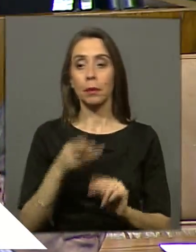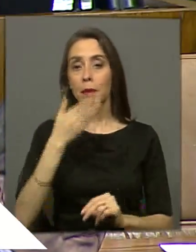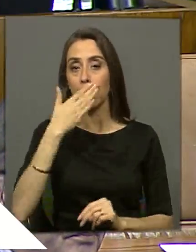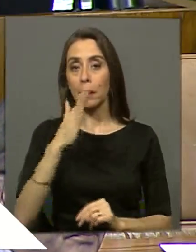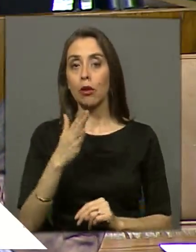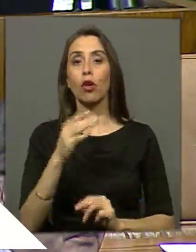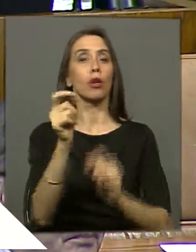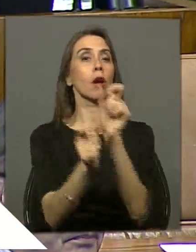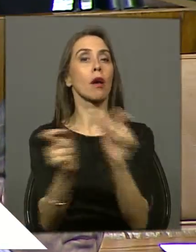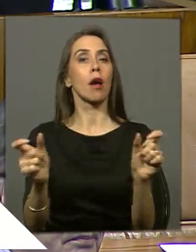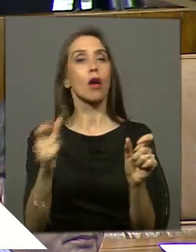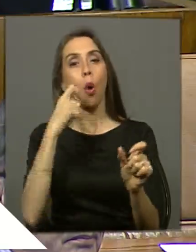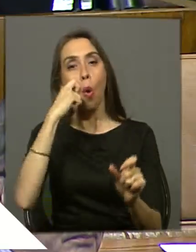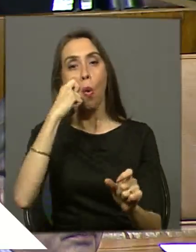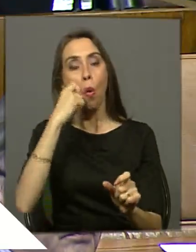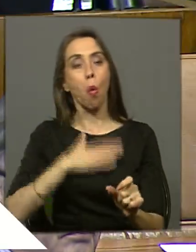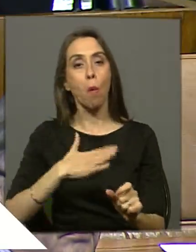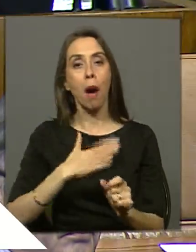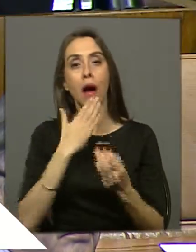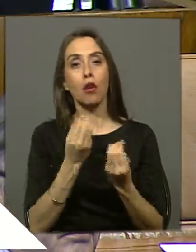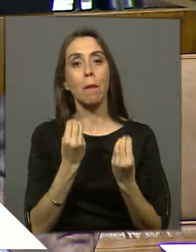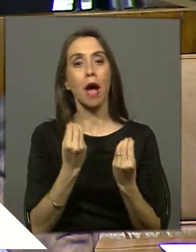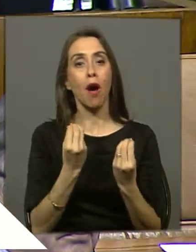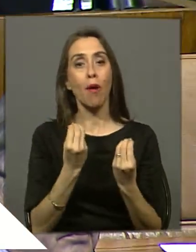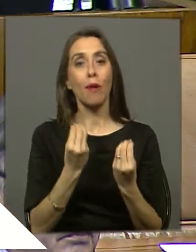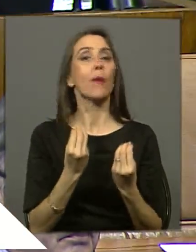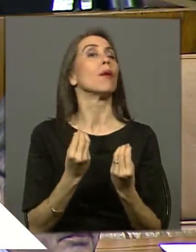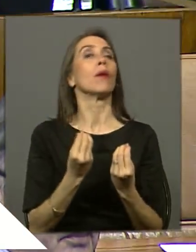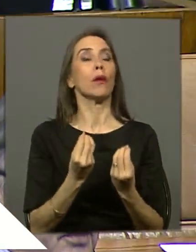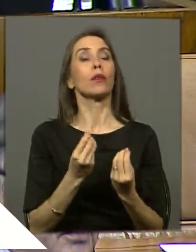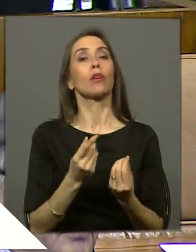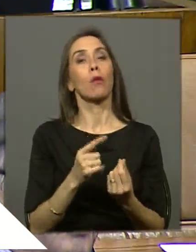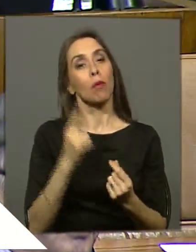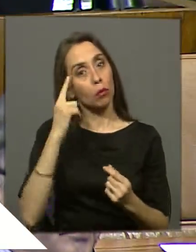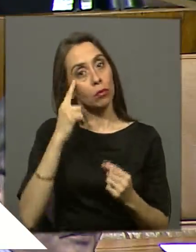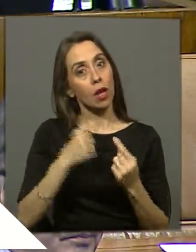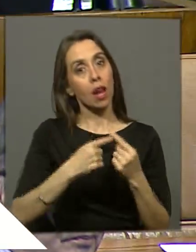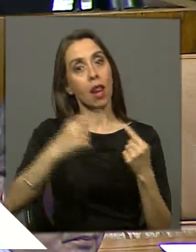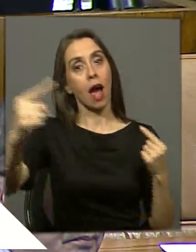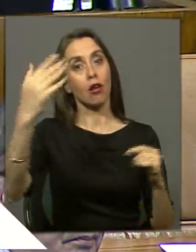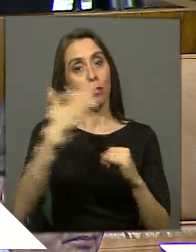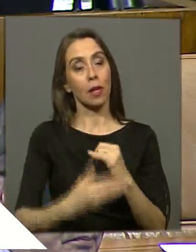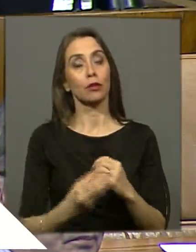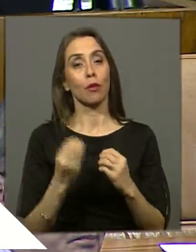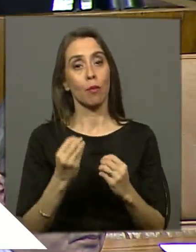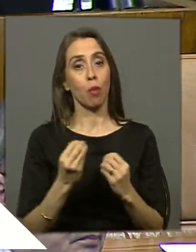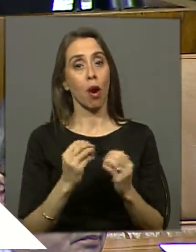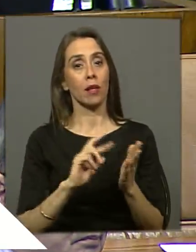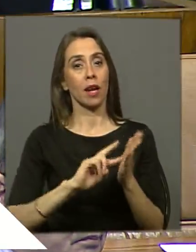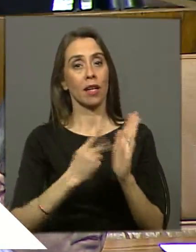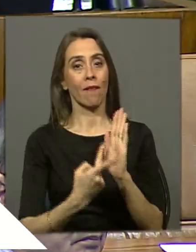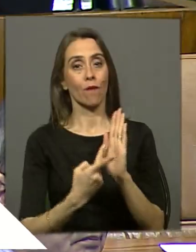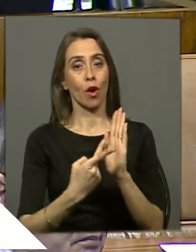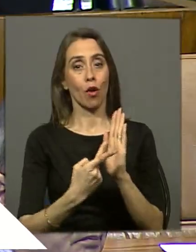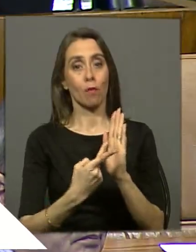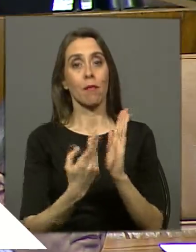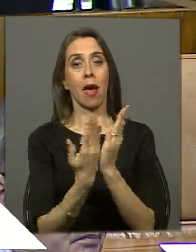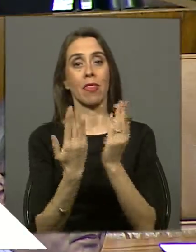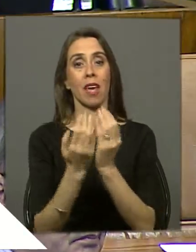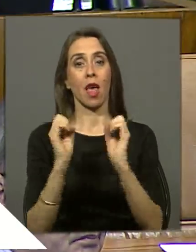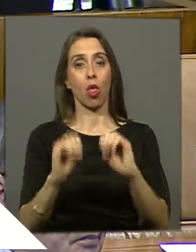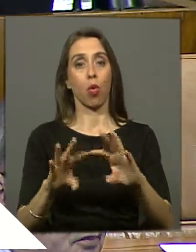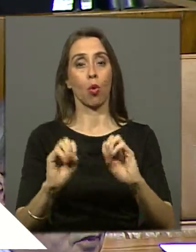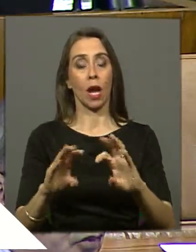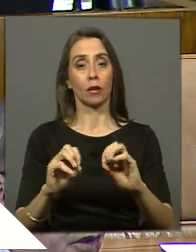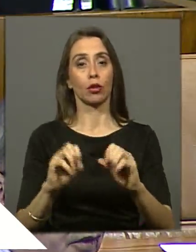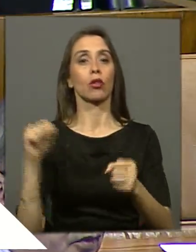el capital humano y eso da efecto en el largo plazo y por eso que a mi juicio una buena reforma educacional claramente que también debe